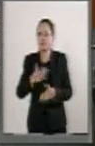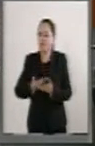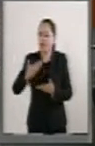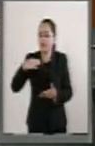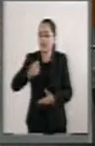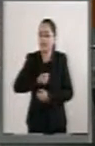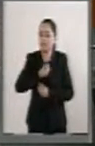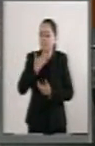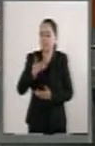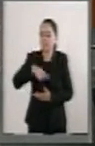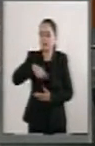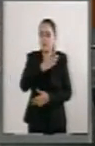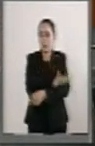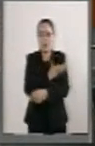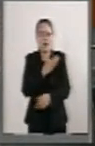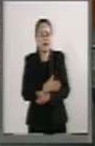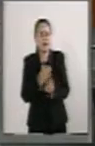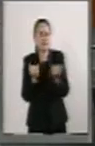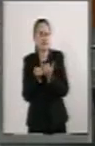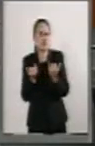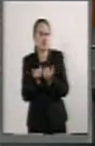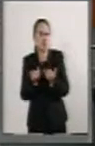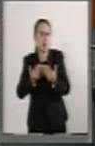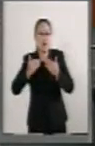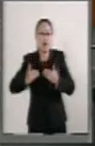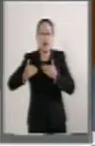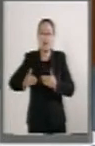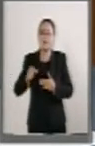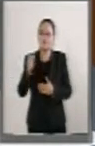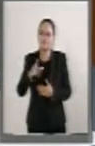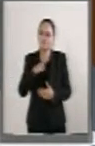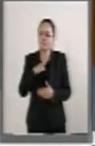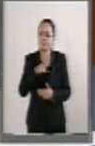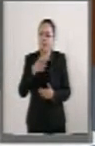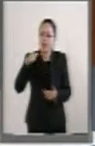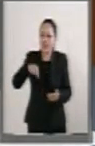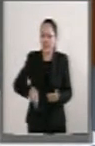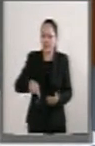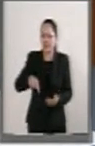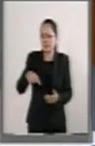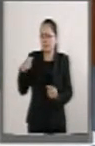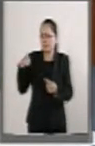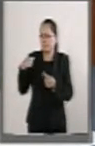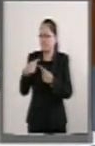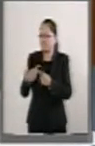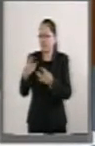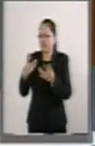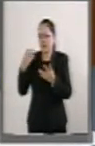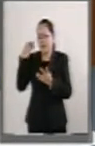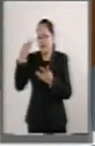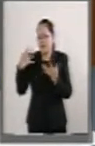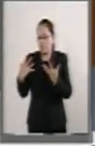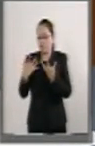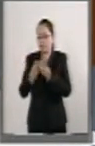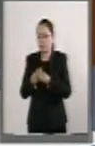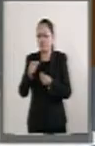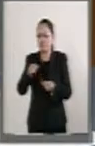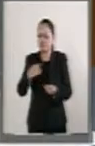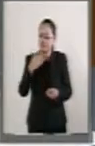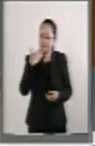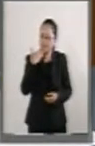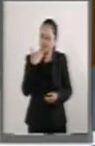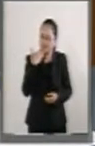mis compañeros que me antecedieron en la voz, que en este poco tiempo en el que estuviste al frente, Meli, lo